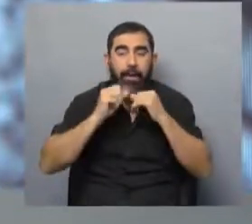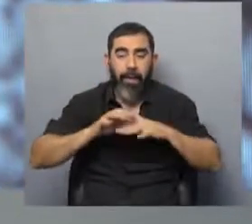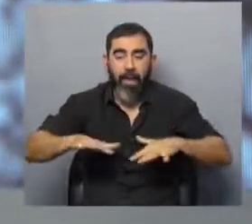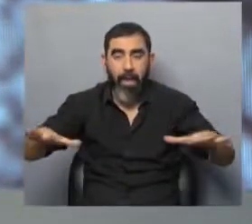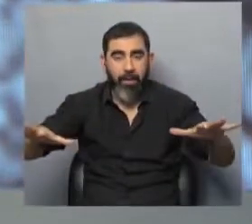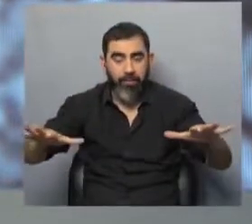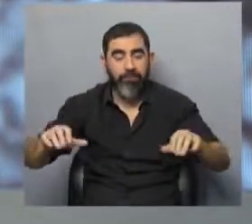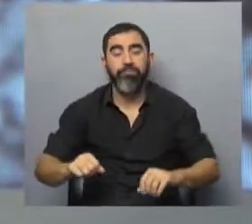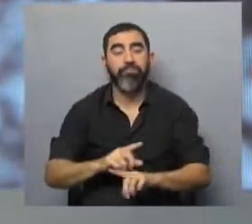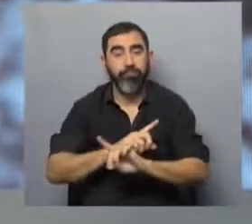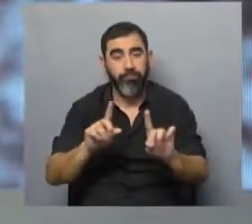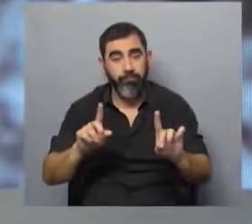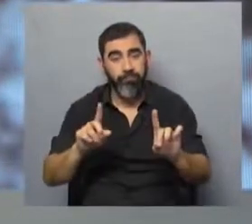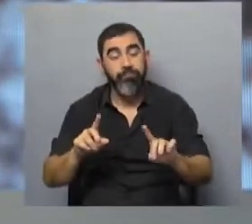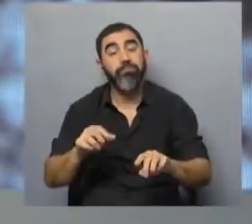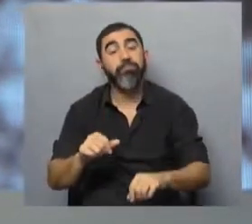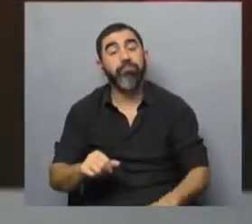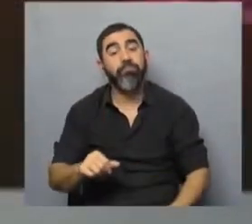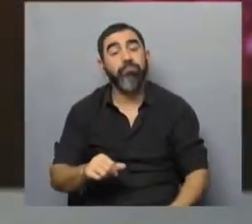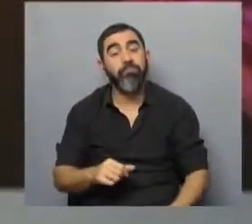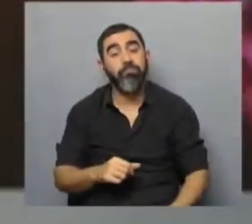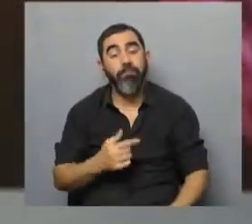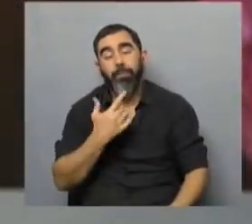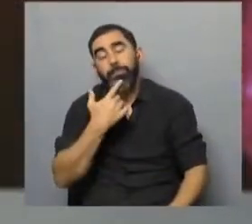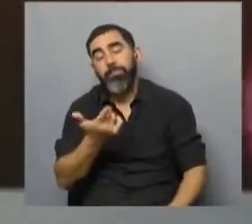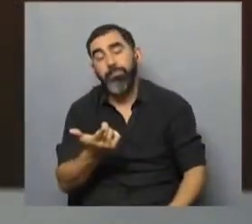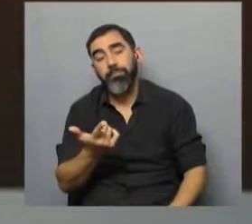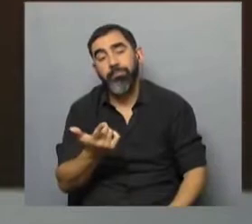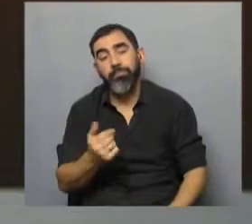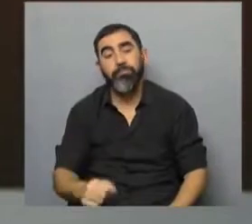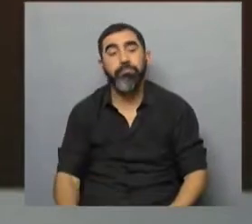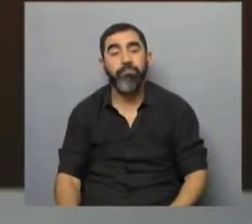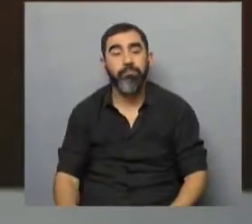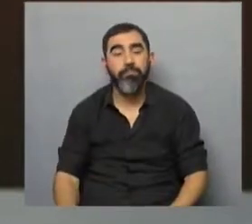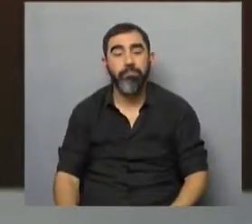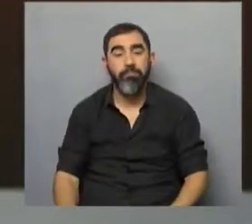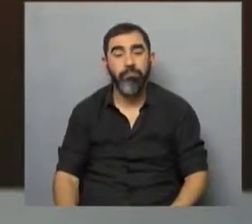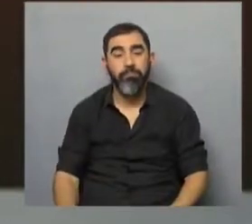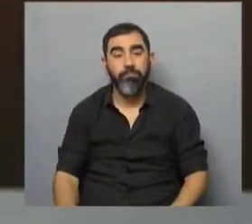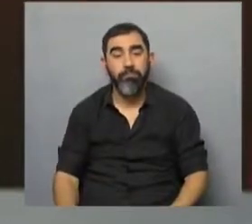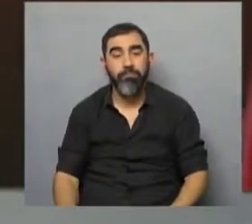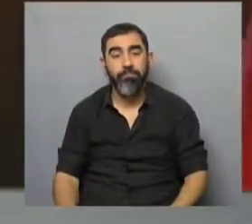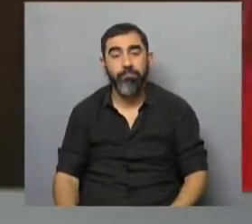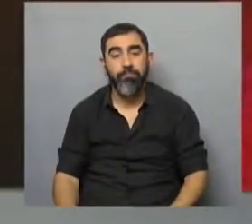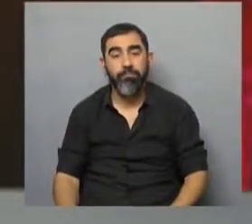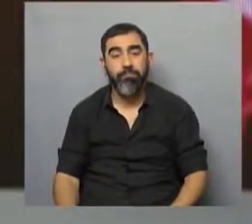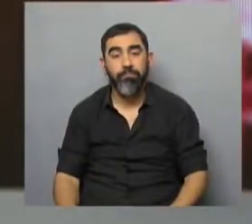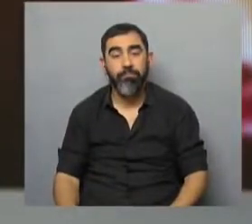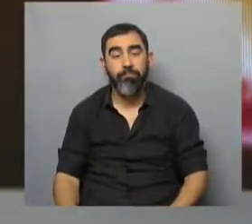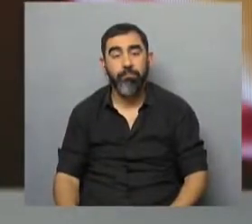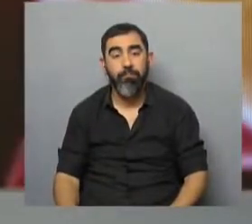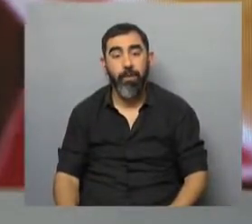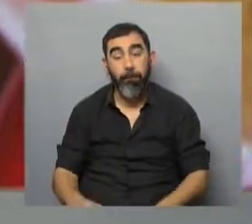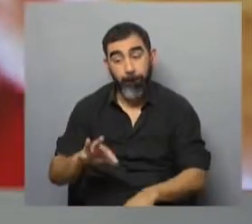la forma típica, hace que, por ejemplo, algunos, digamos, los médicos que están